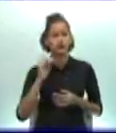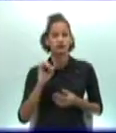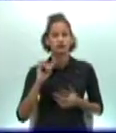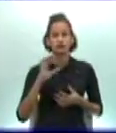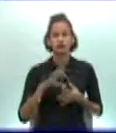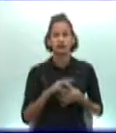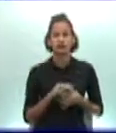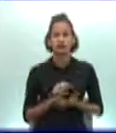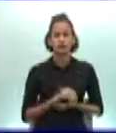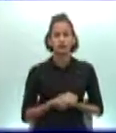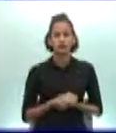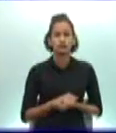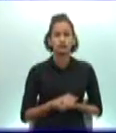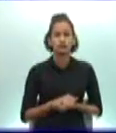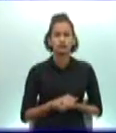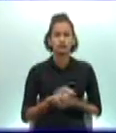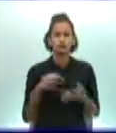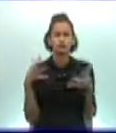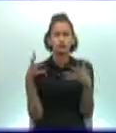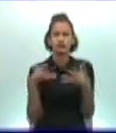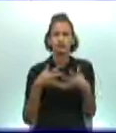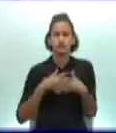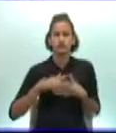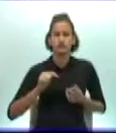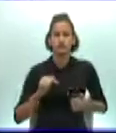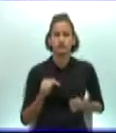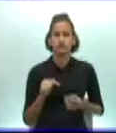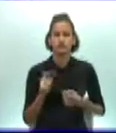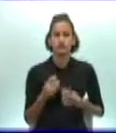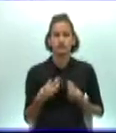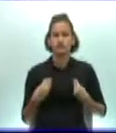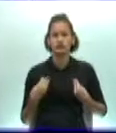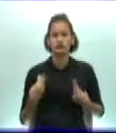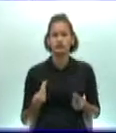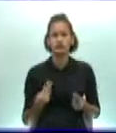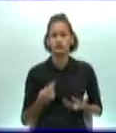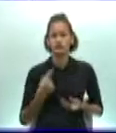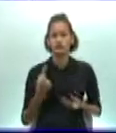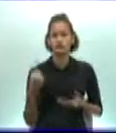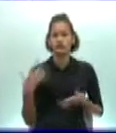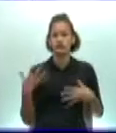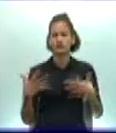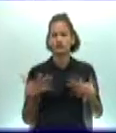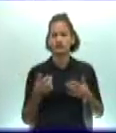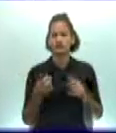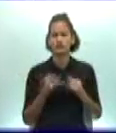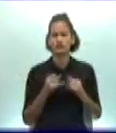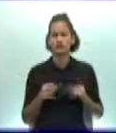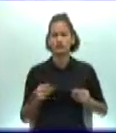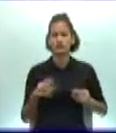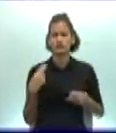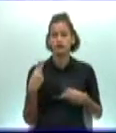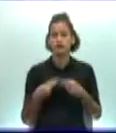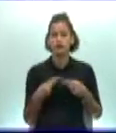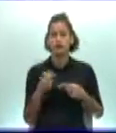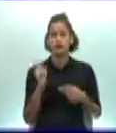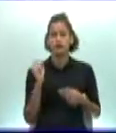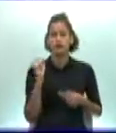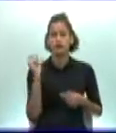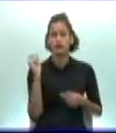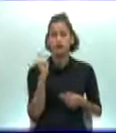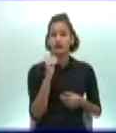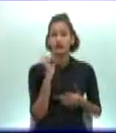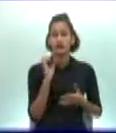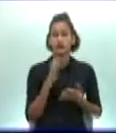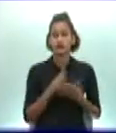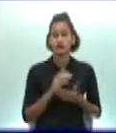grado. Relacionado con esto, les dejo nuestra primera actividad independiente para que la realicen cuando finalice nuestro